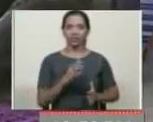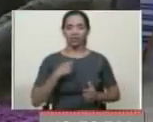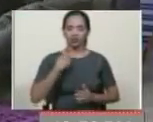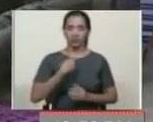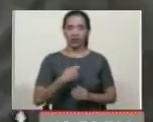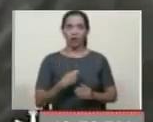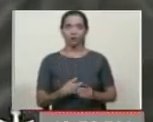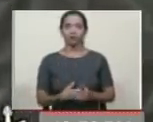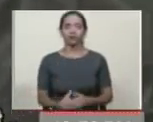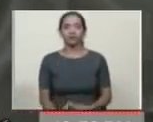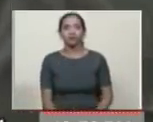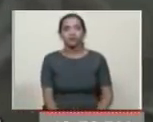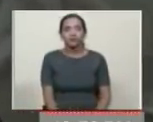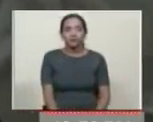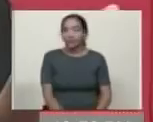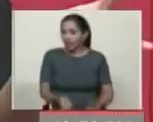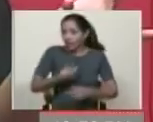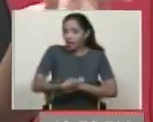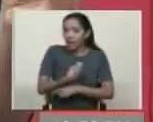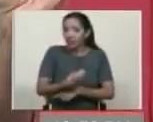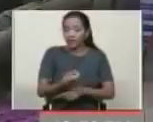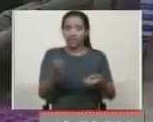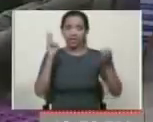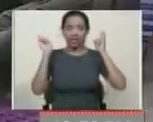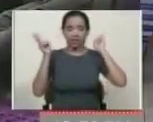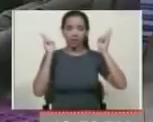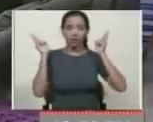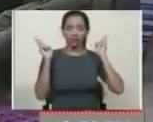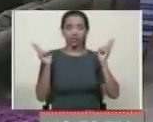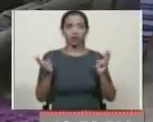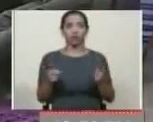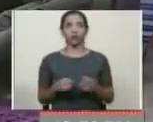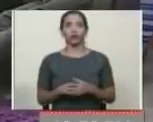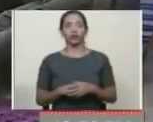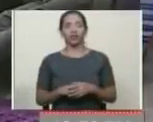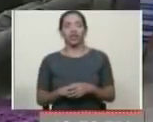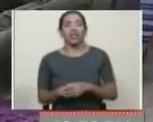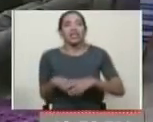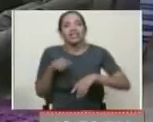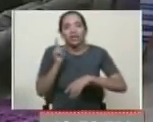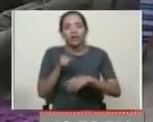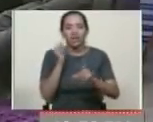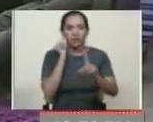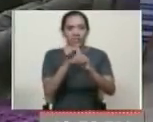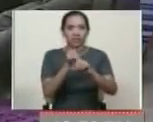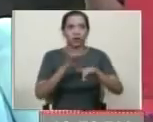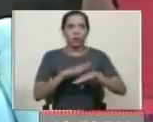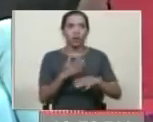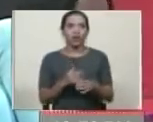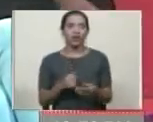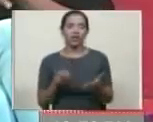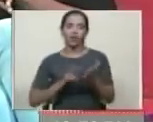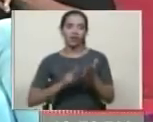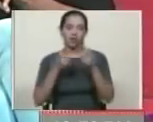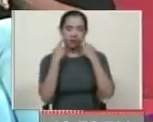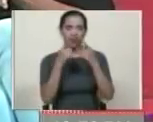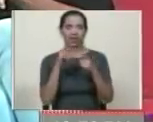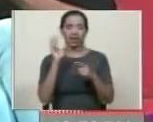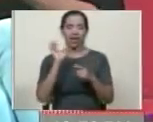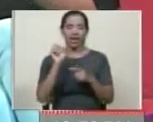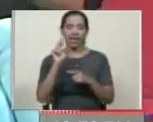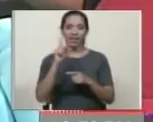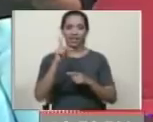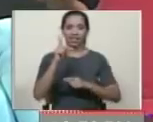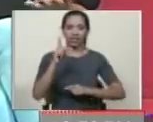en el entretenimiento. Por supuesto, pero también en las cuestiones específicas, porque de repente ven a Eric, por ejemplo, que está